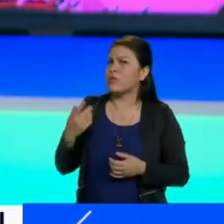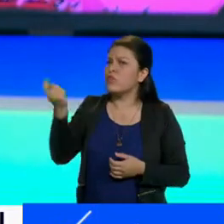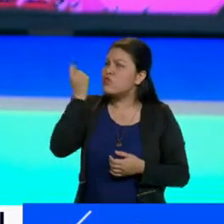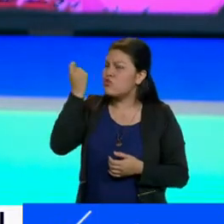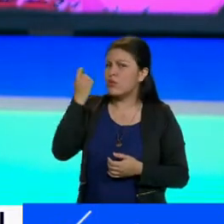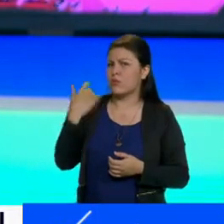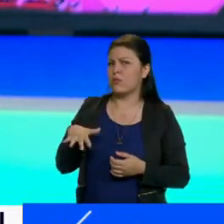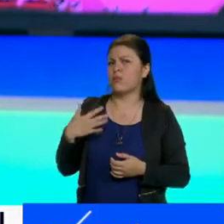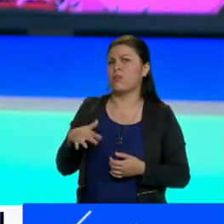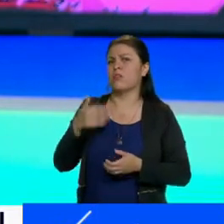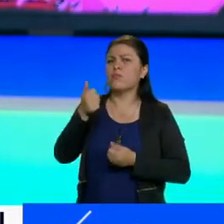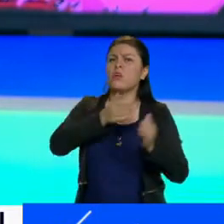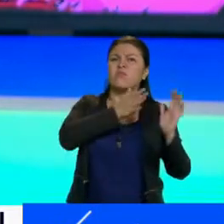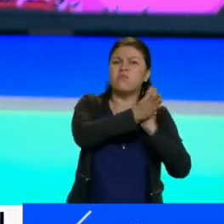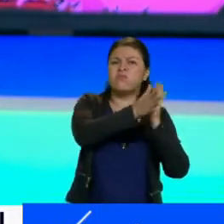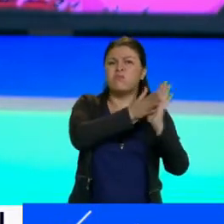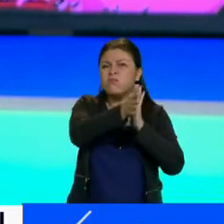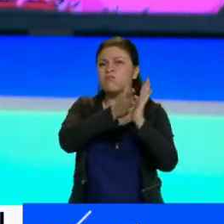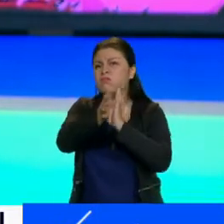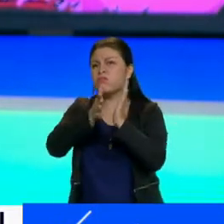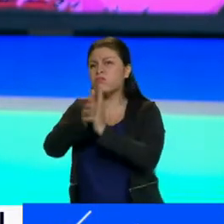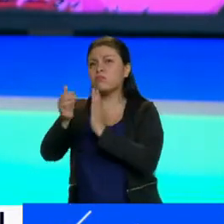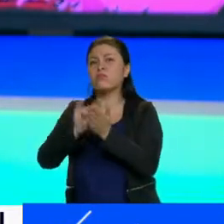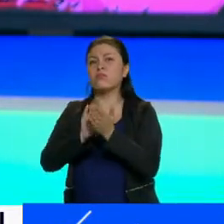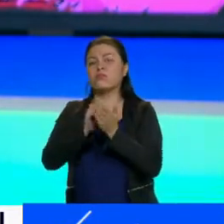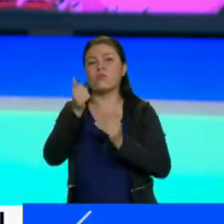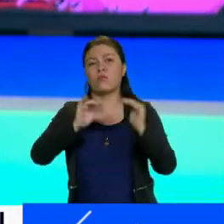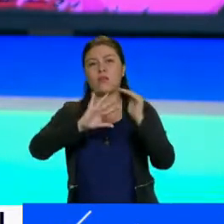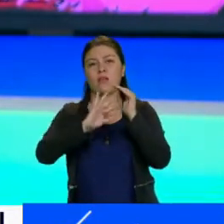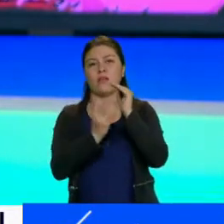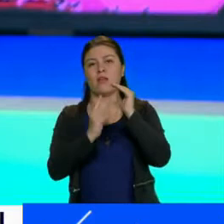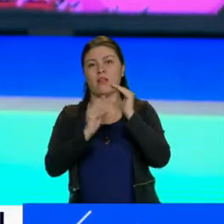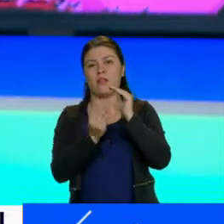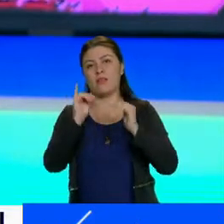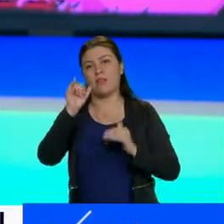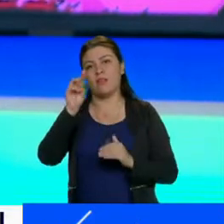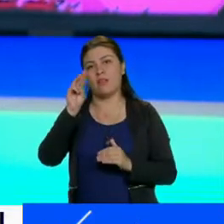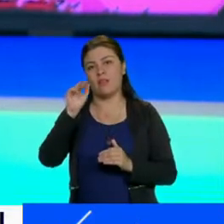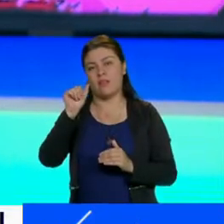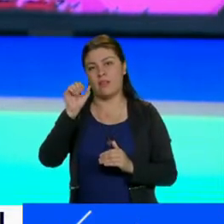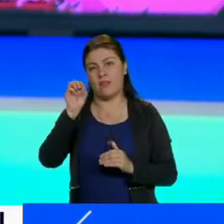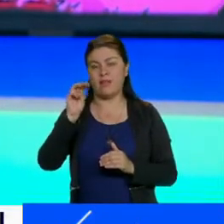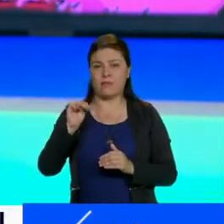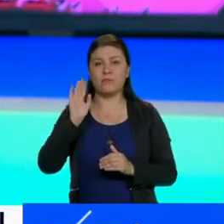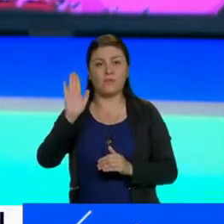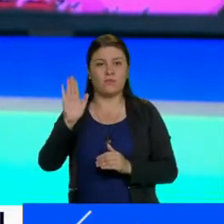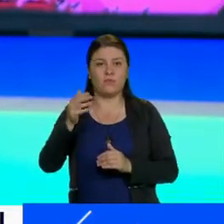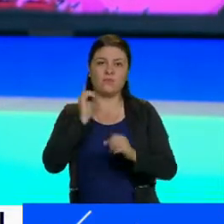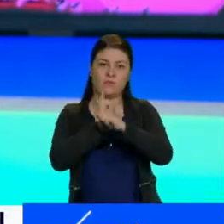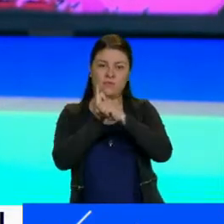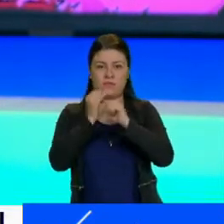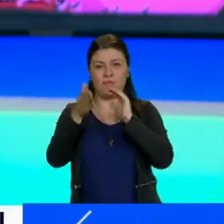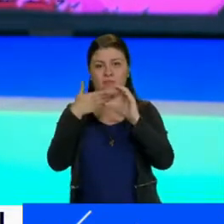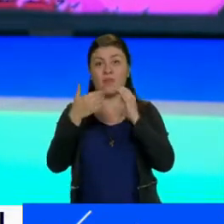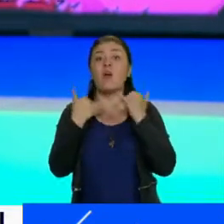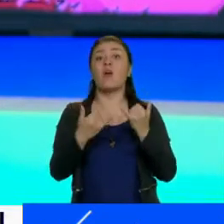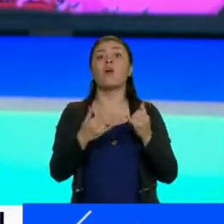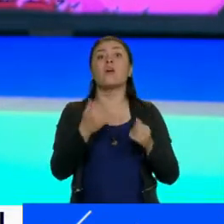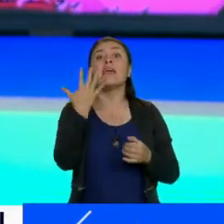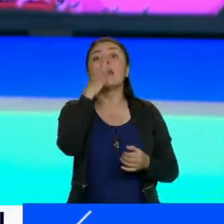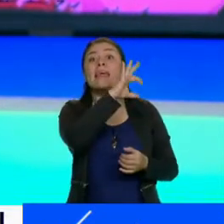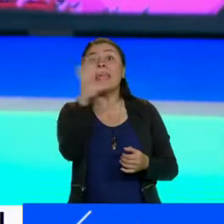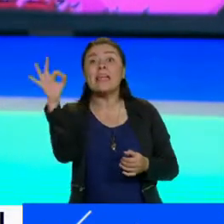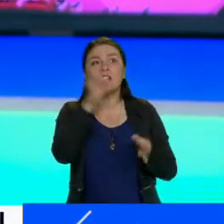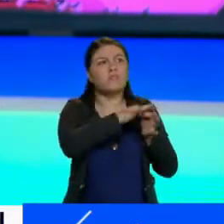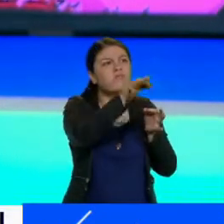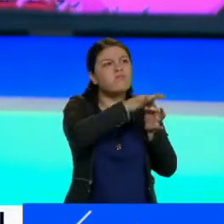cualquier cantidad de reportes, uno del IDEAM que dice que hay 500 municipios del país que están en riesgo de inundación en una temporada